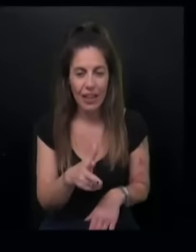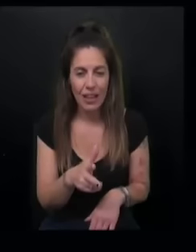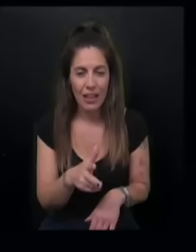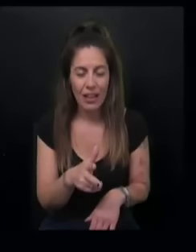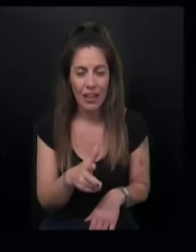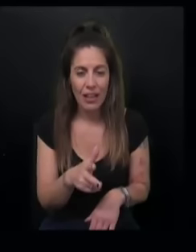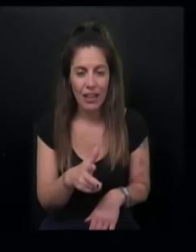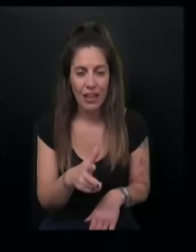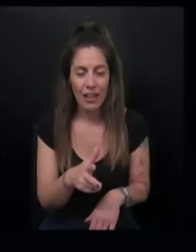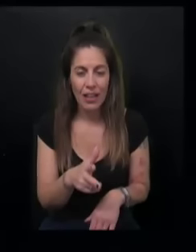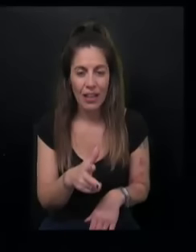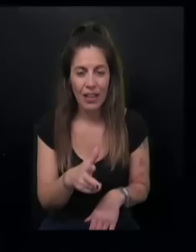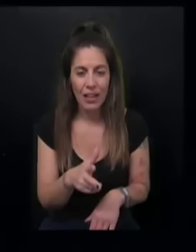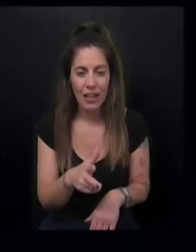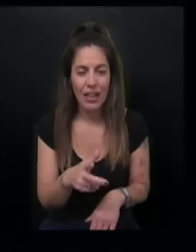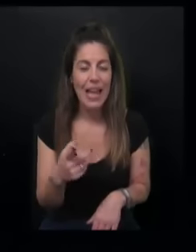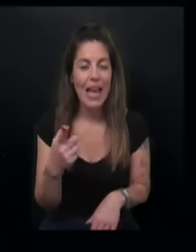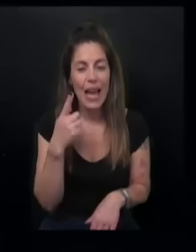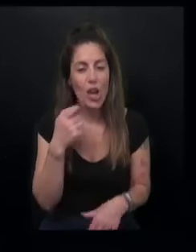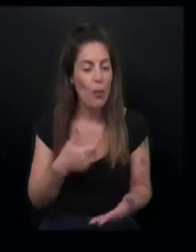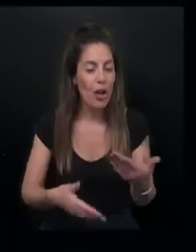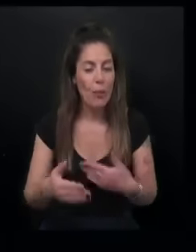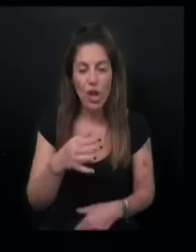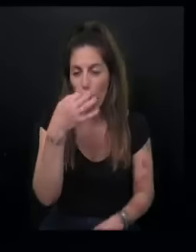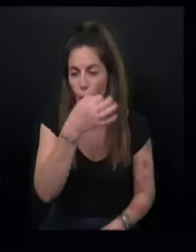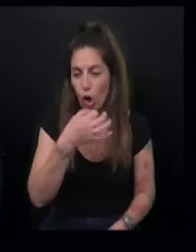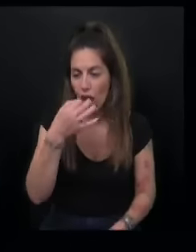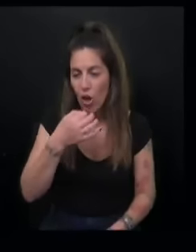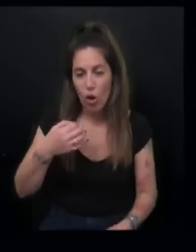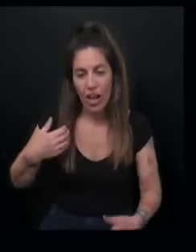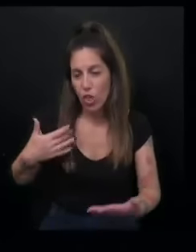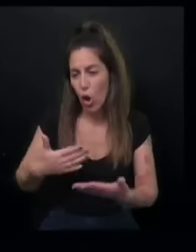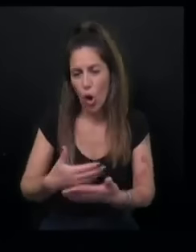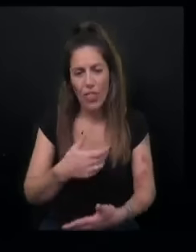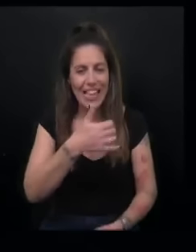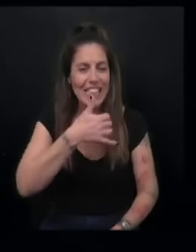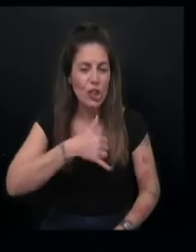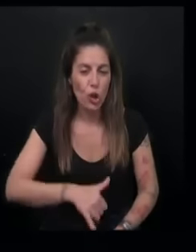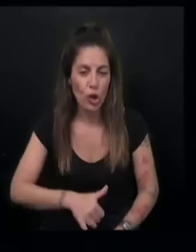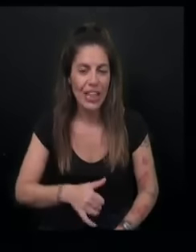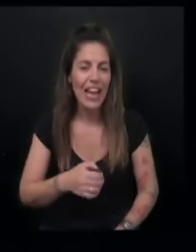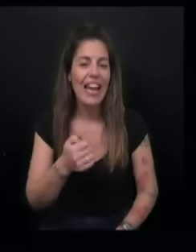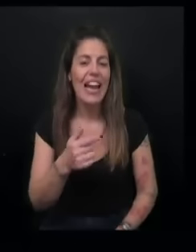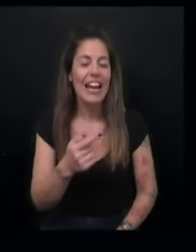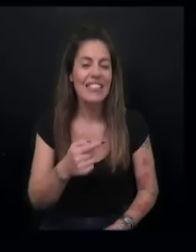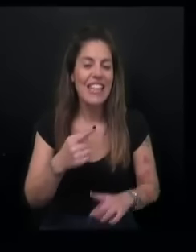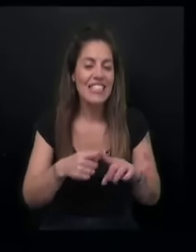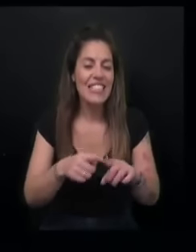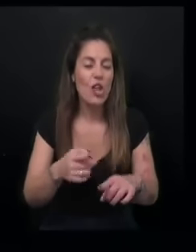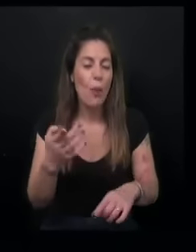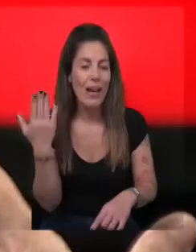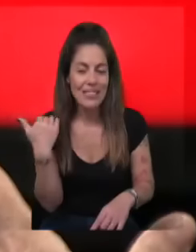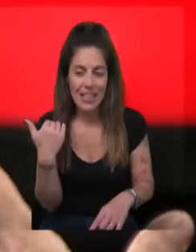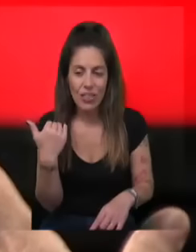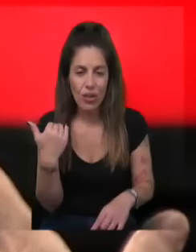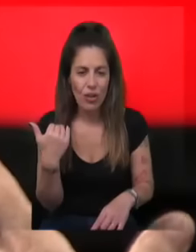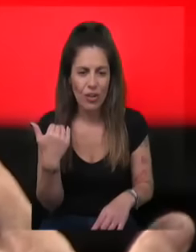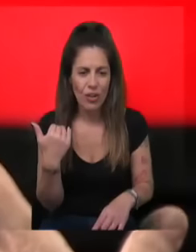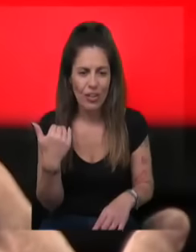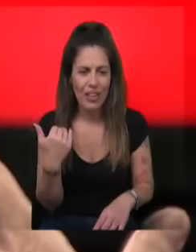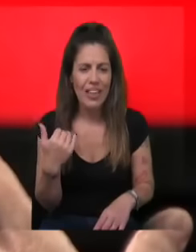la la el hombre ha convivido con la droga a lo largo de toda su historia claro y recién en el siglo pasado he dicho unas bestialidades